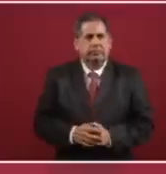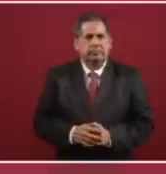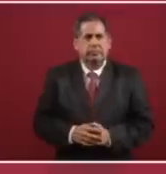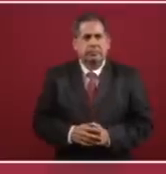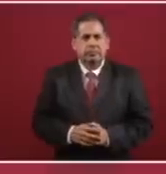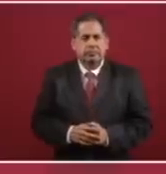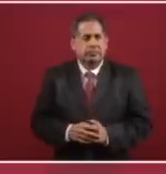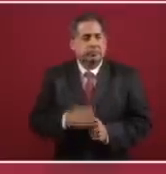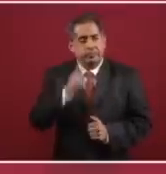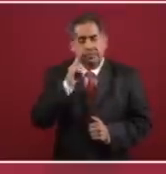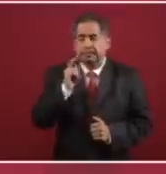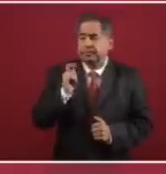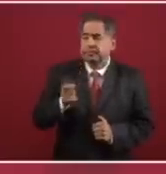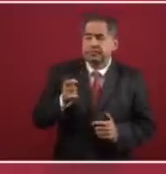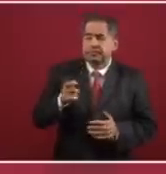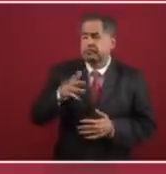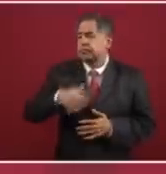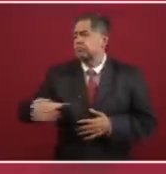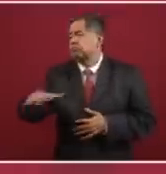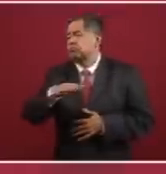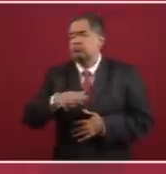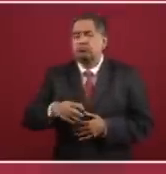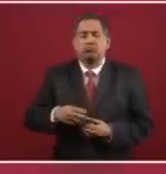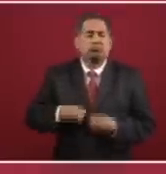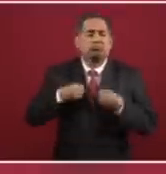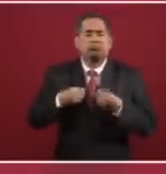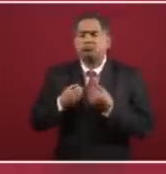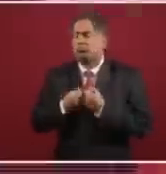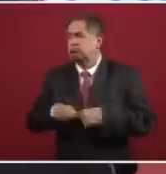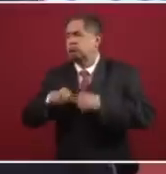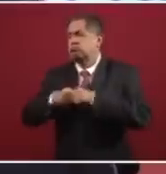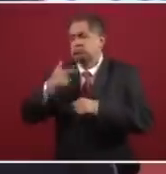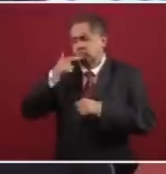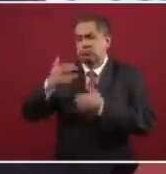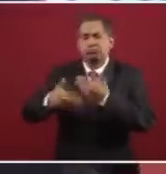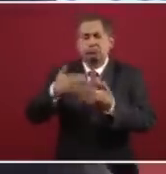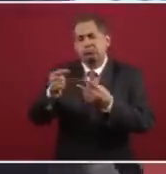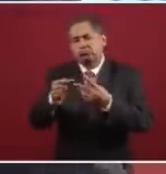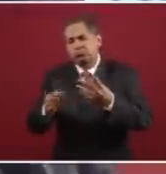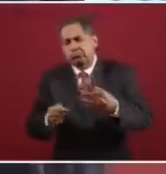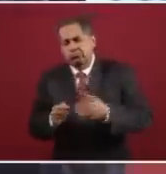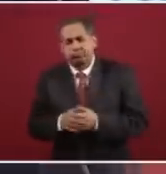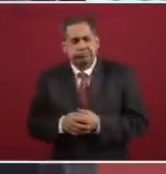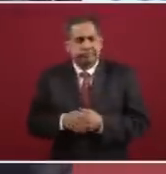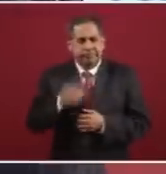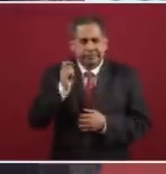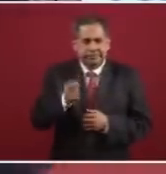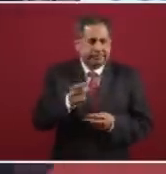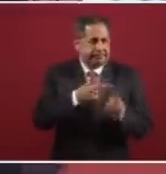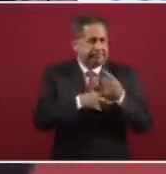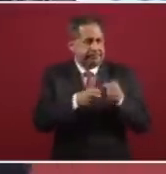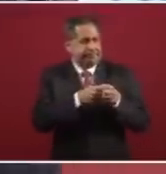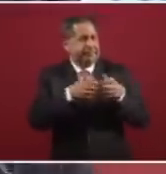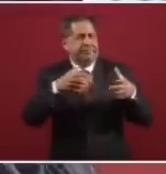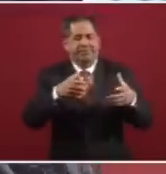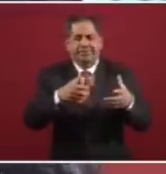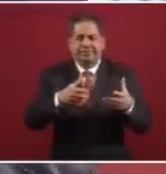el que se pueda vivir en una sociedad mejor, porque crecer